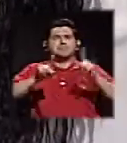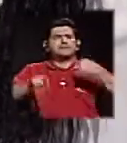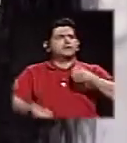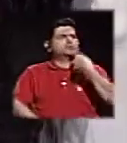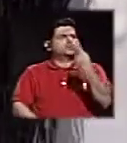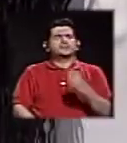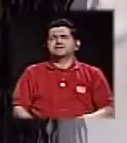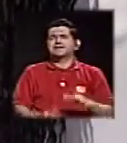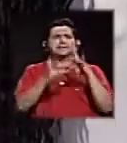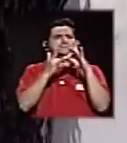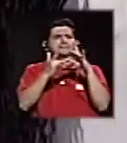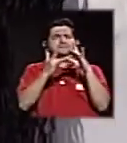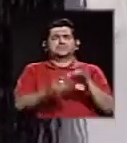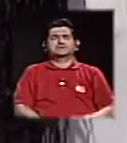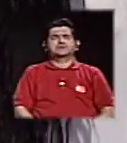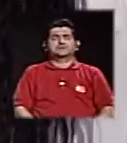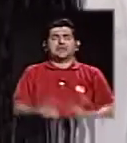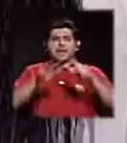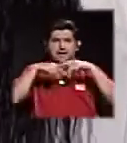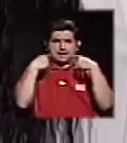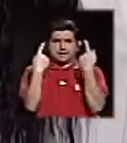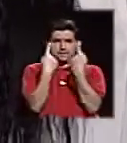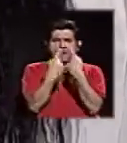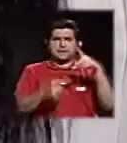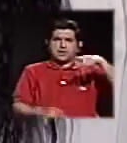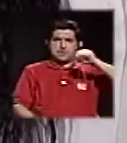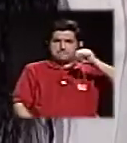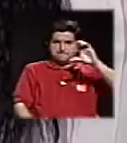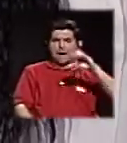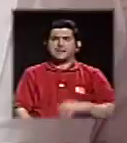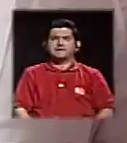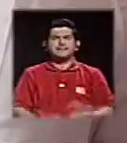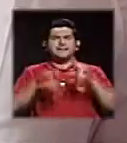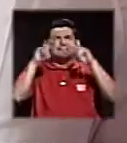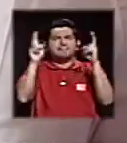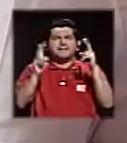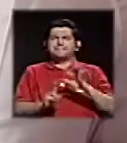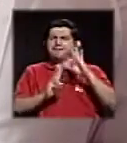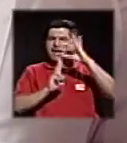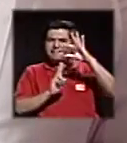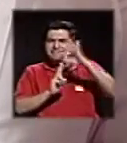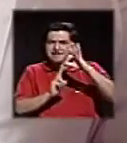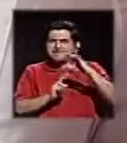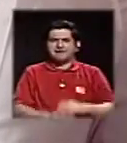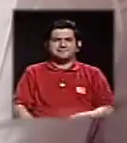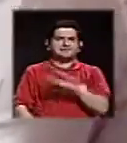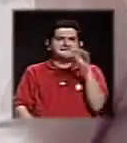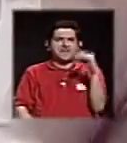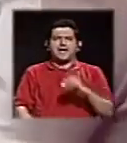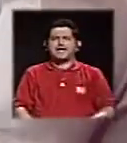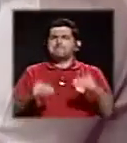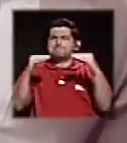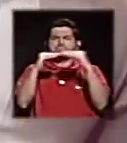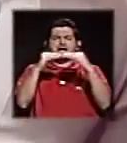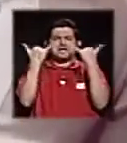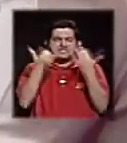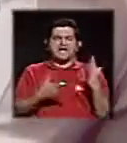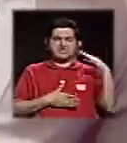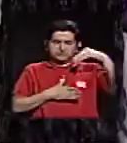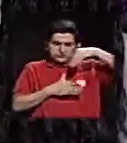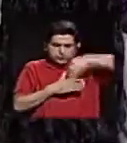puedo decir particularmente en el partido acción ciudadana este el tema de la alternancia la paridad nosotros lo tenemos ya